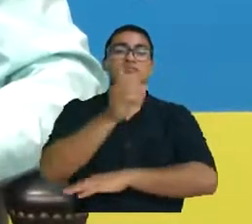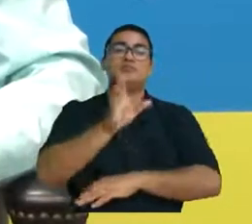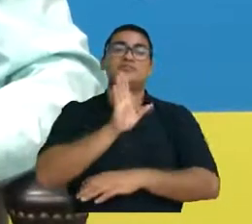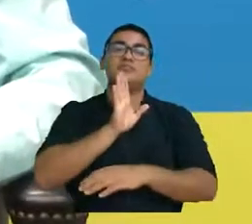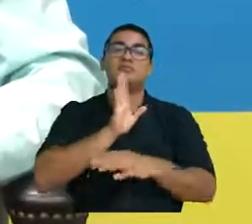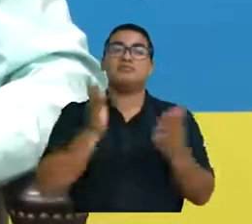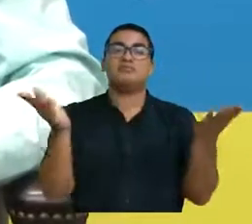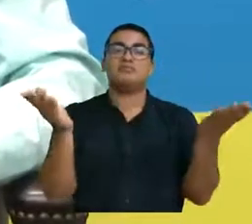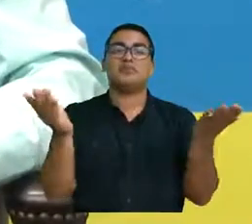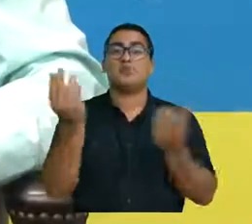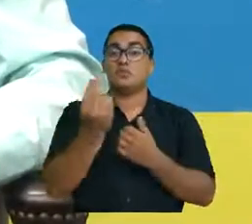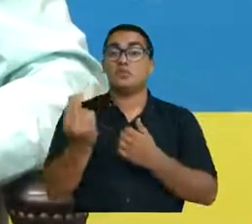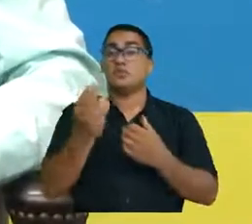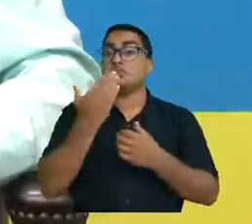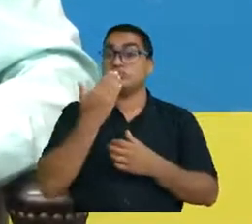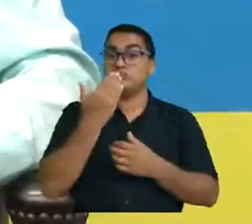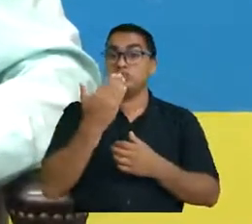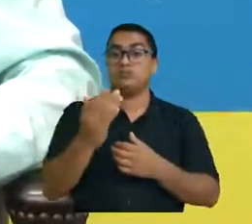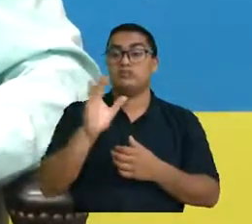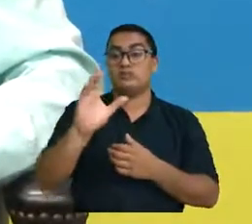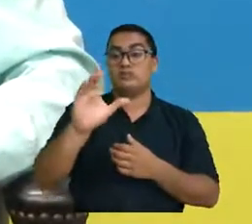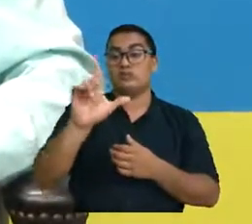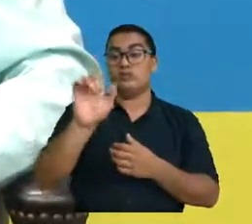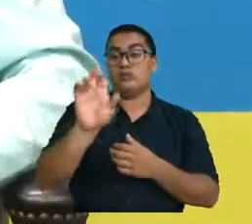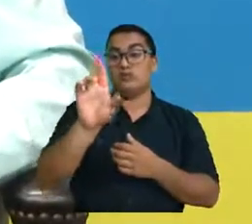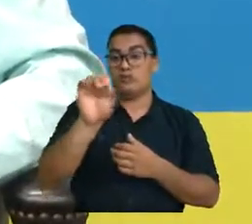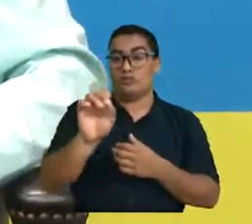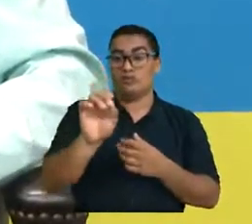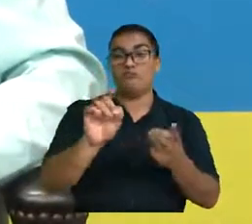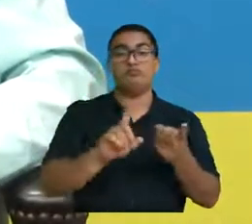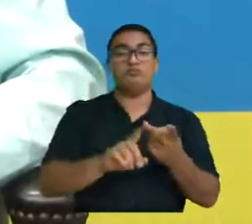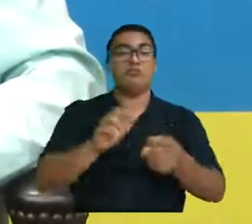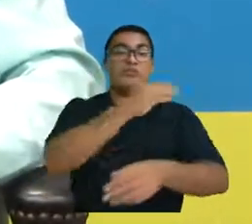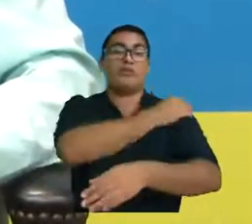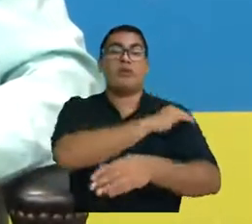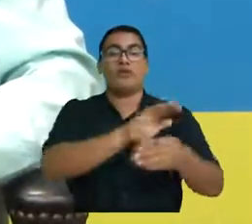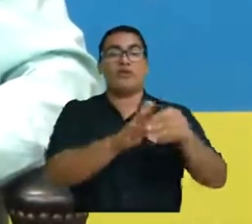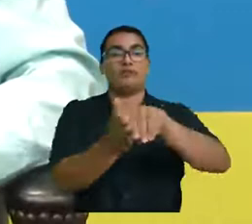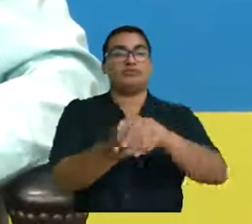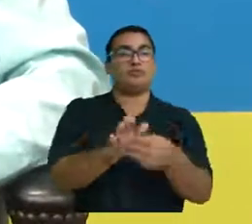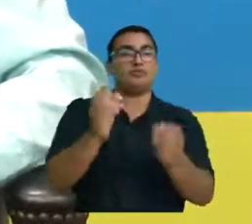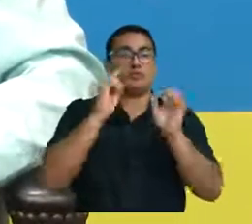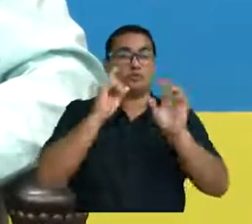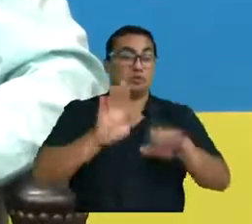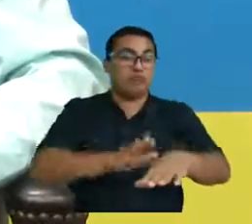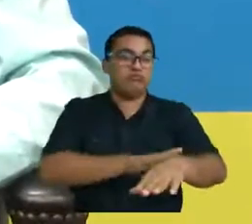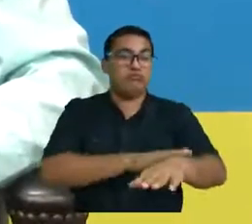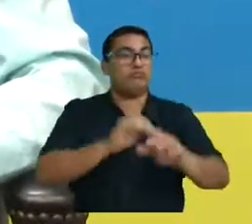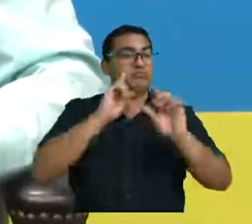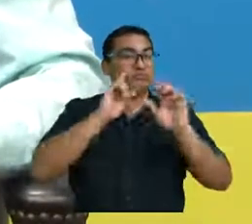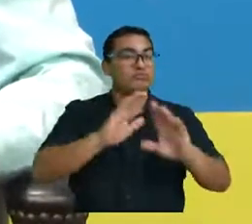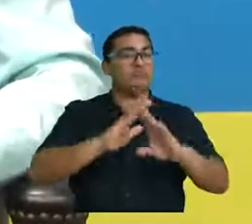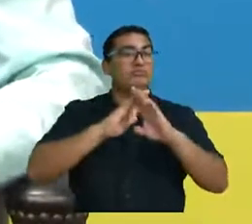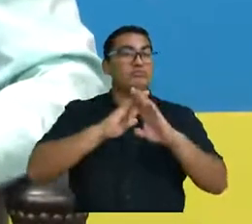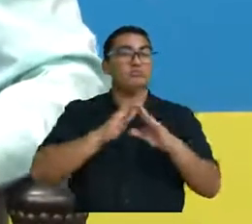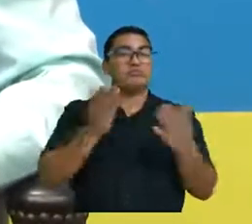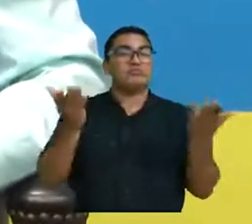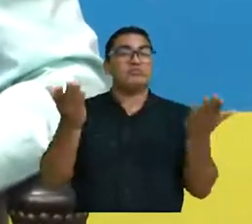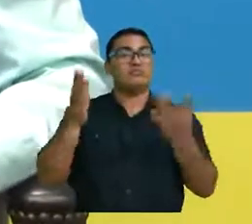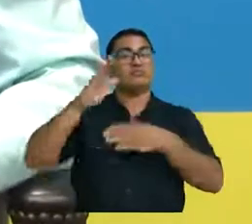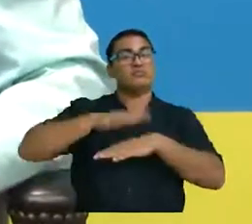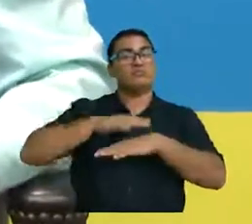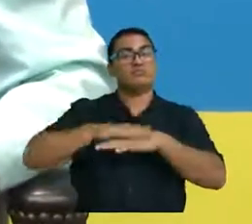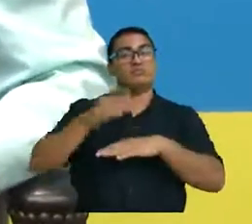sobre el uso adecuado del alcohol y el cloro para evitar daños en la piel. Tenemos como invitada a la